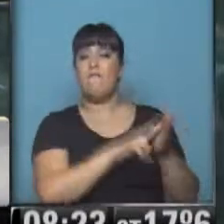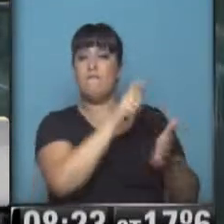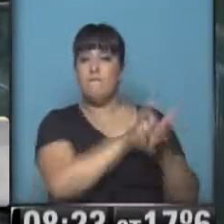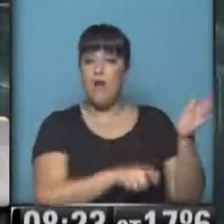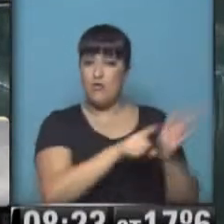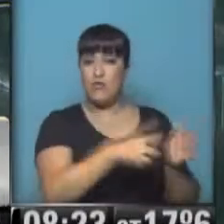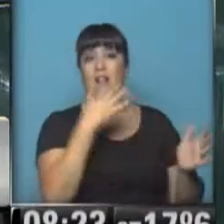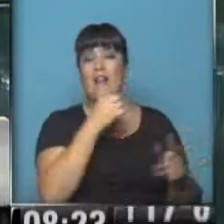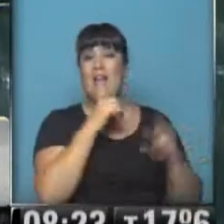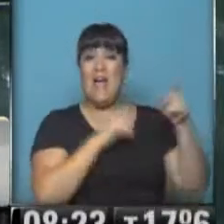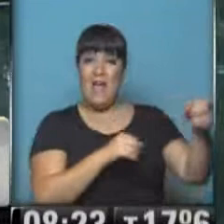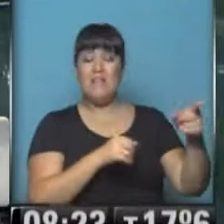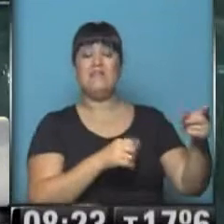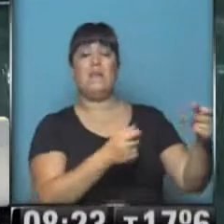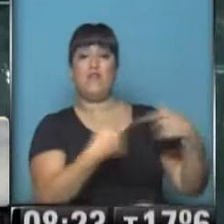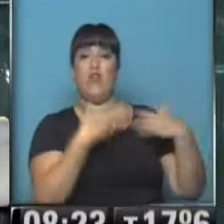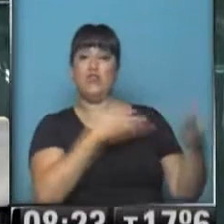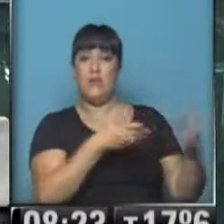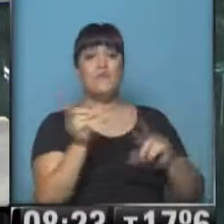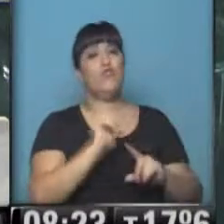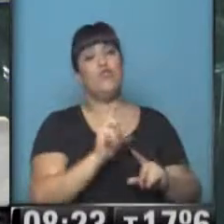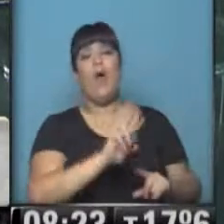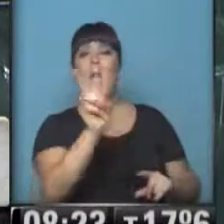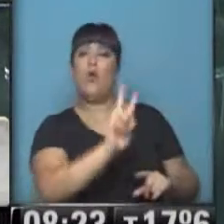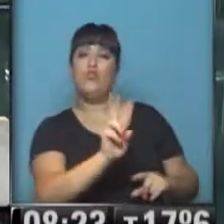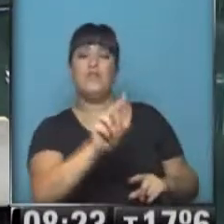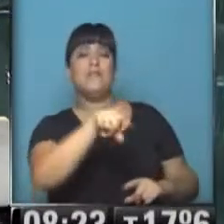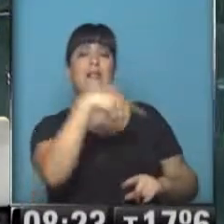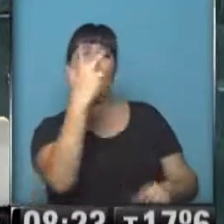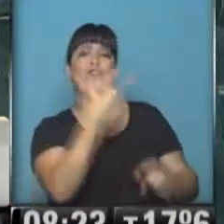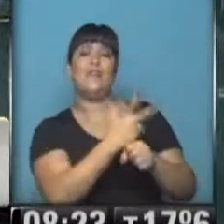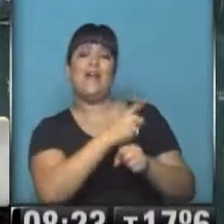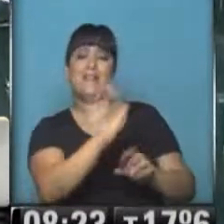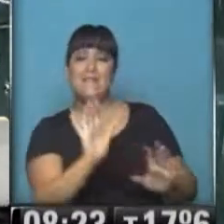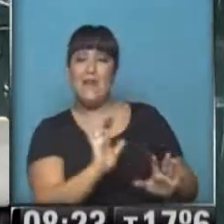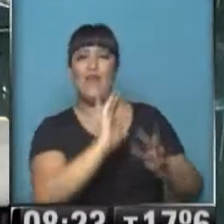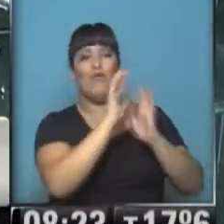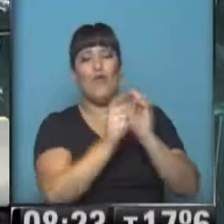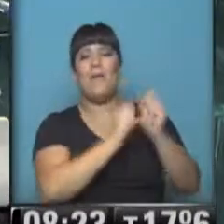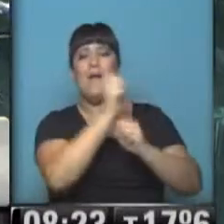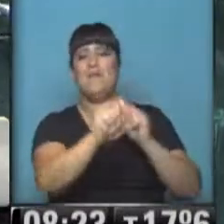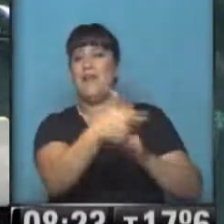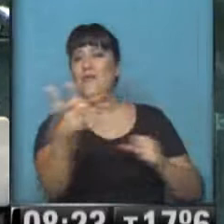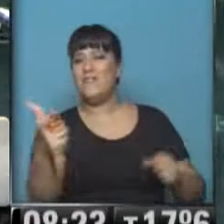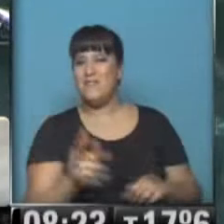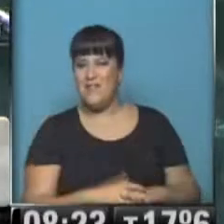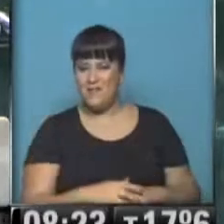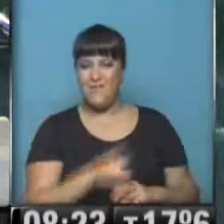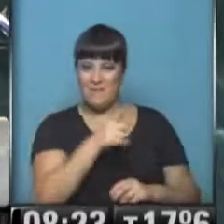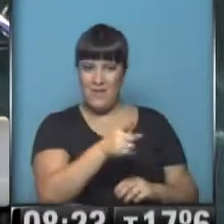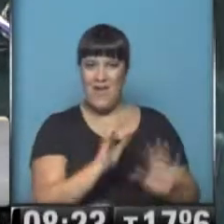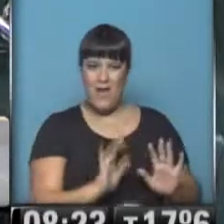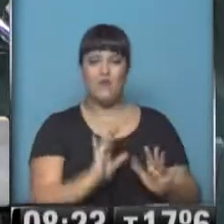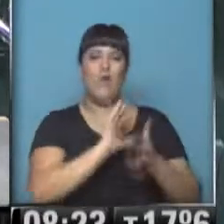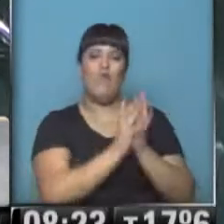la persona que te hicieron servicio sino que se está utilizando facturas de un tercero que era una empresa inexistente llamada este es